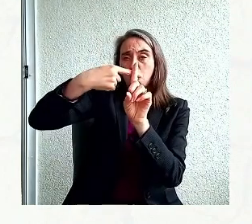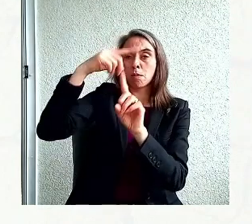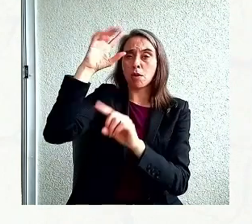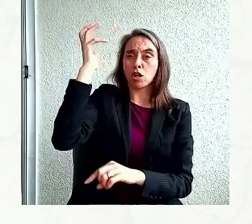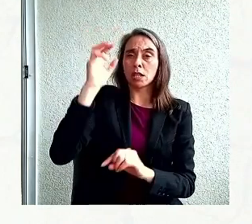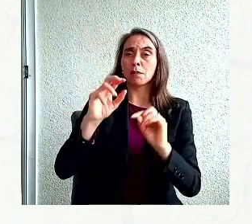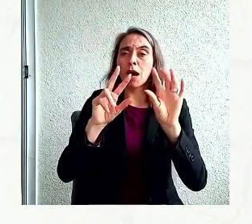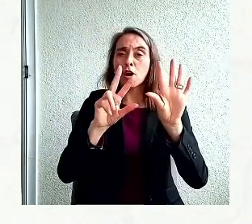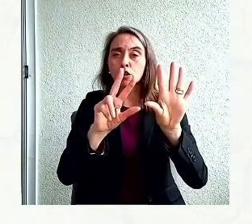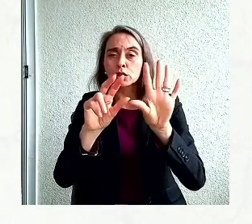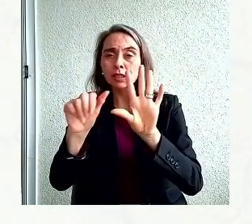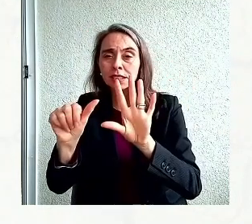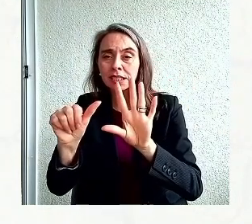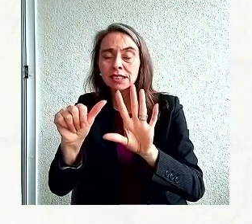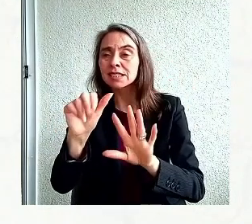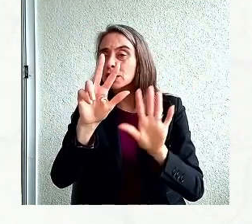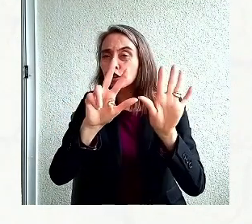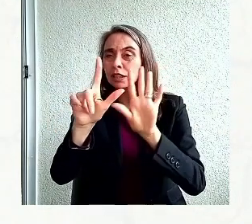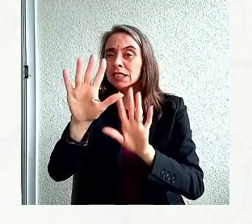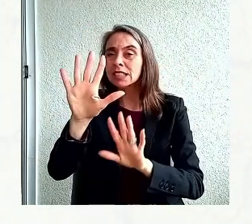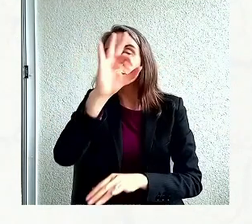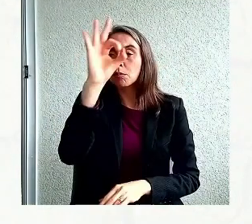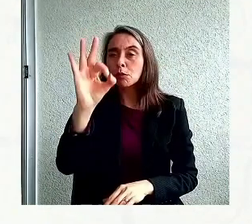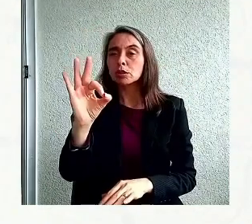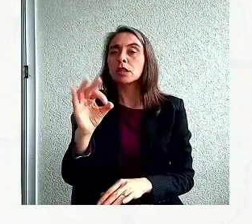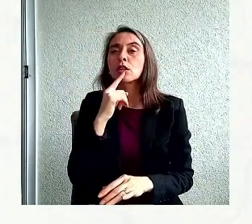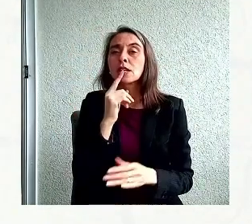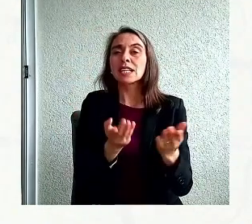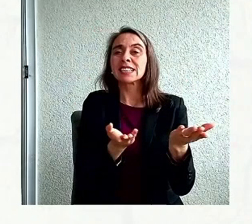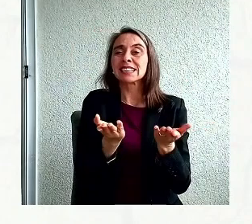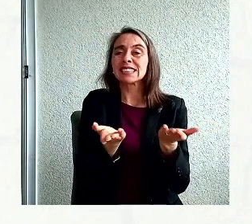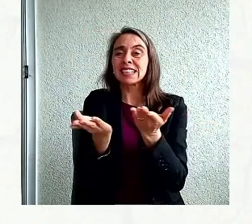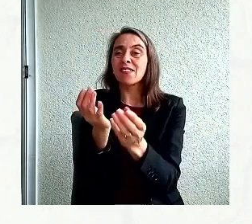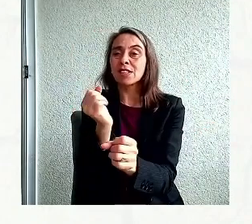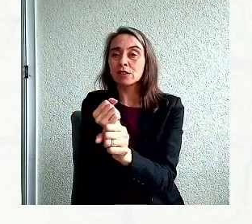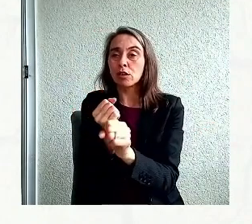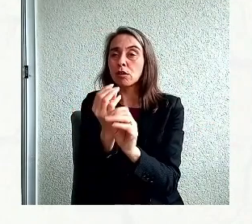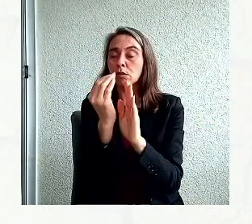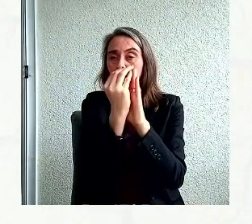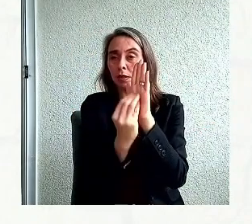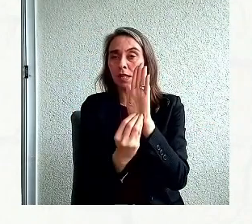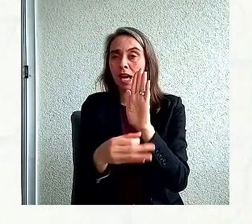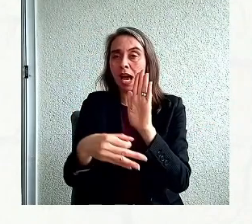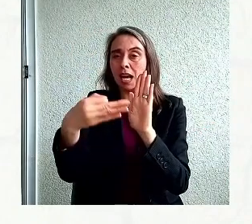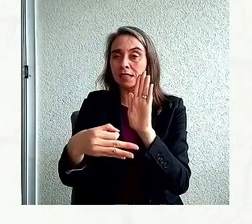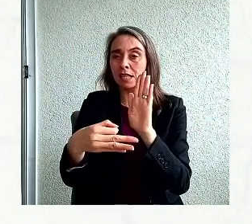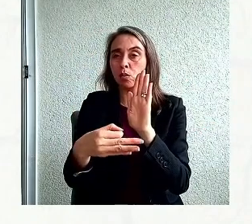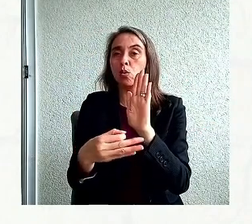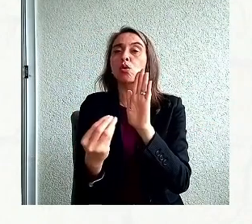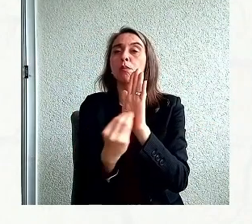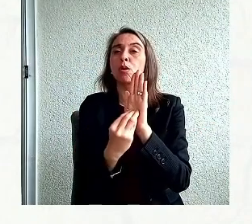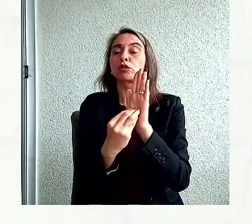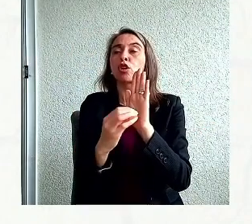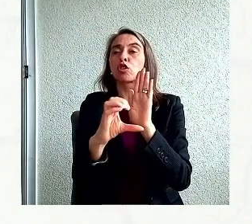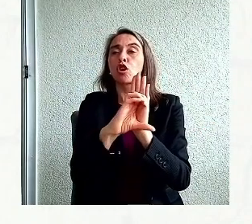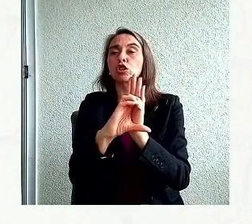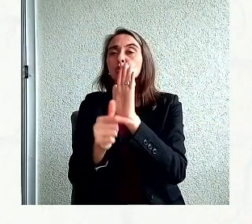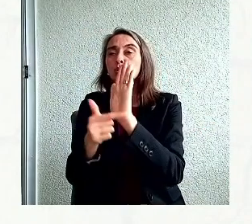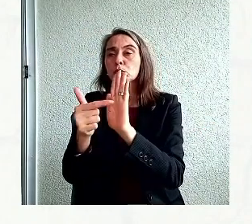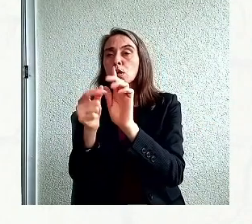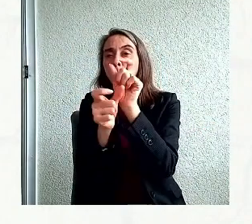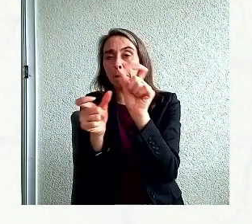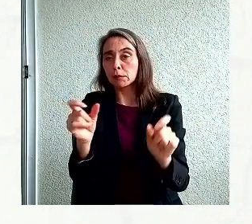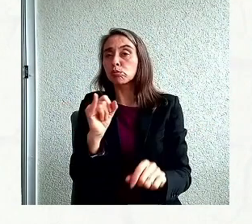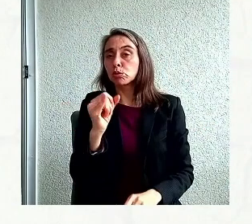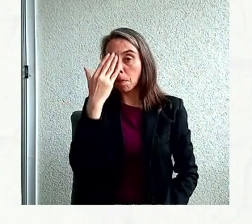asegurados incluso en la Constitución. Es decir, la gente está preocupada. Y por último, los mensajes que aquí aparecen, o